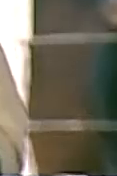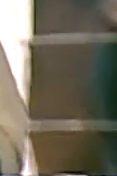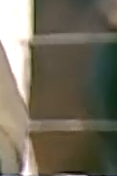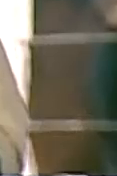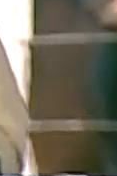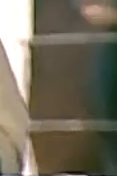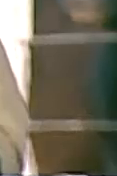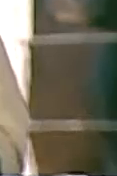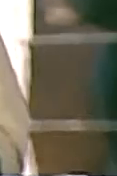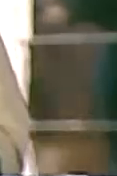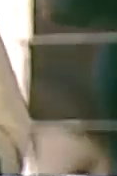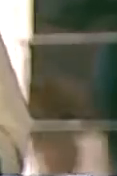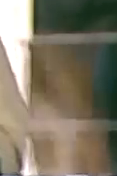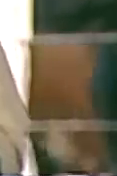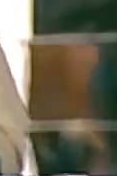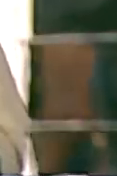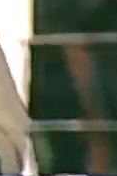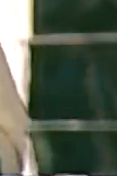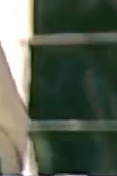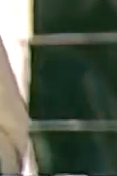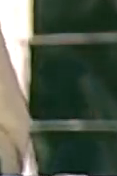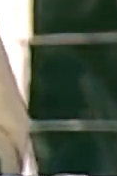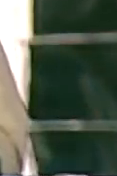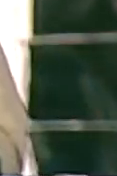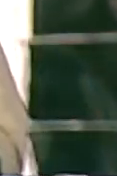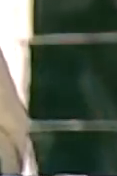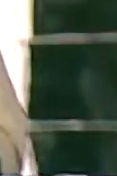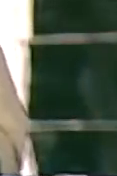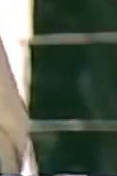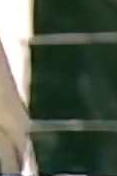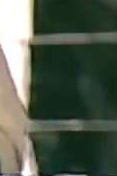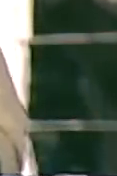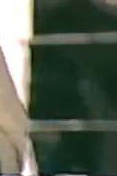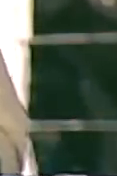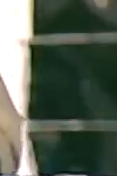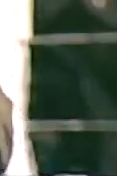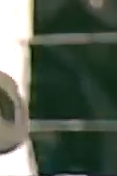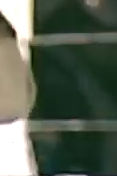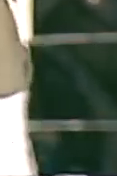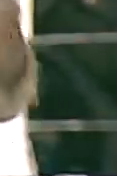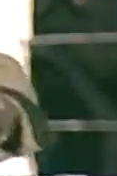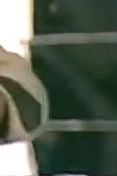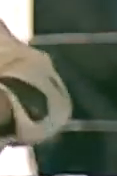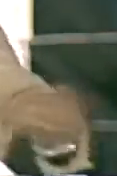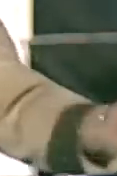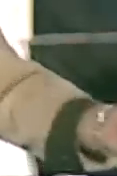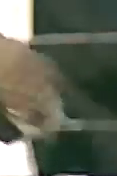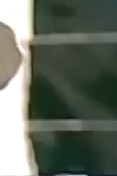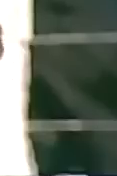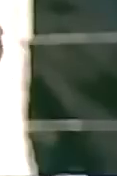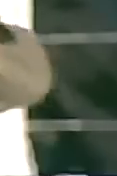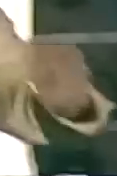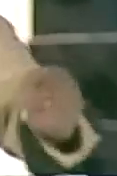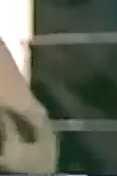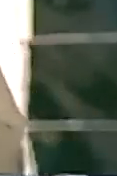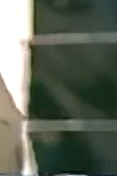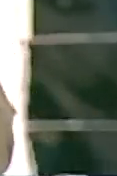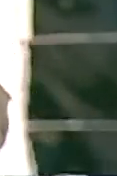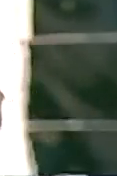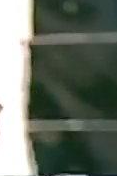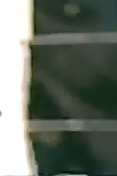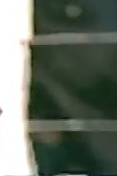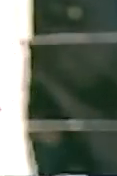centavo que invirtamos en bolívares, en petro, en dólares, en euros, en yuanes, pónmelo como tú